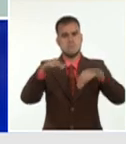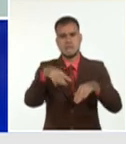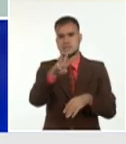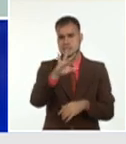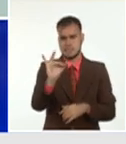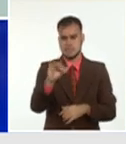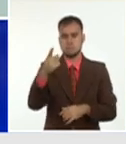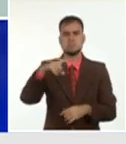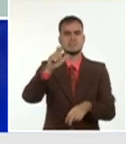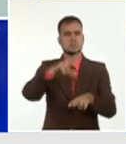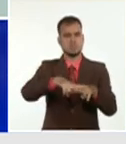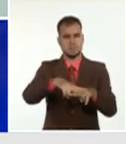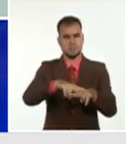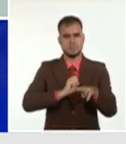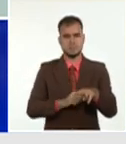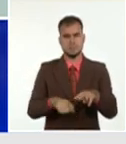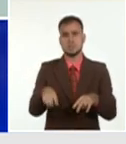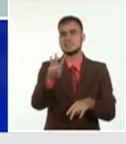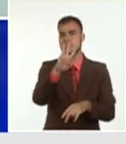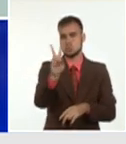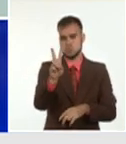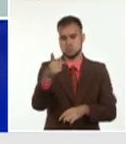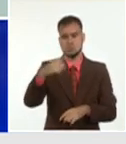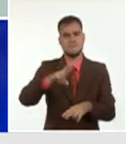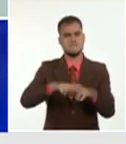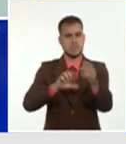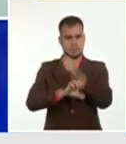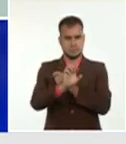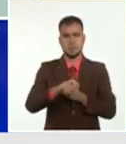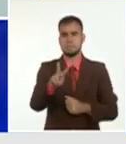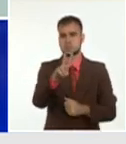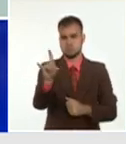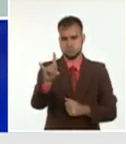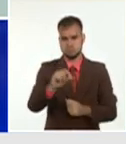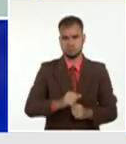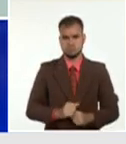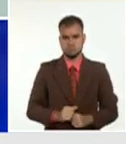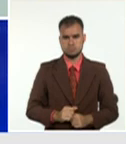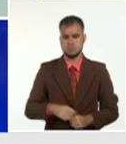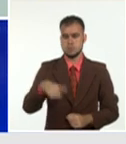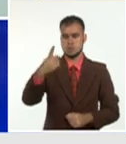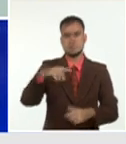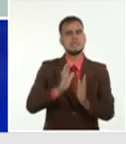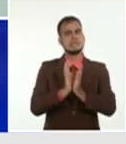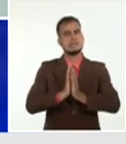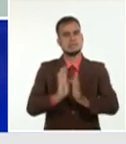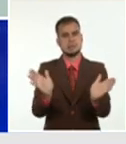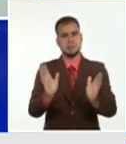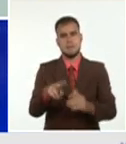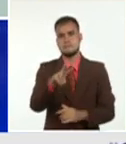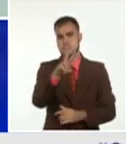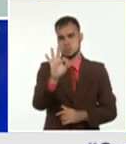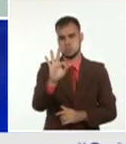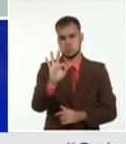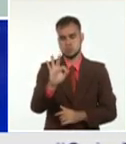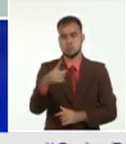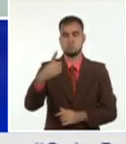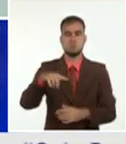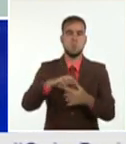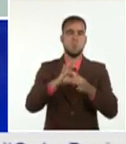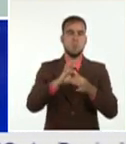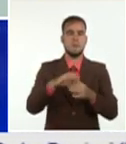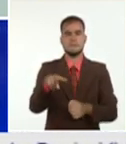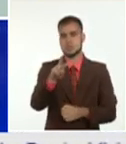Habana 32, Habana del Este 29, San Miguel del Padrón 28, Guanabacoa